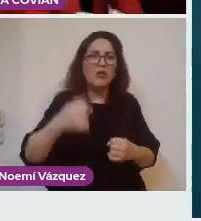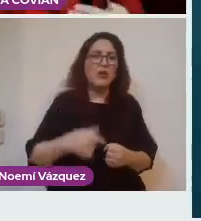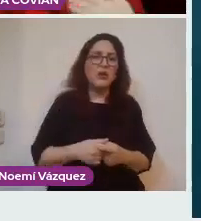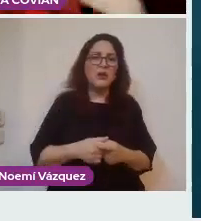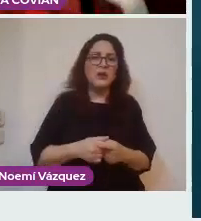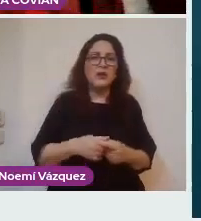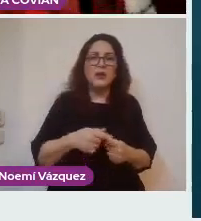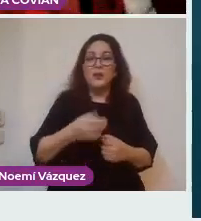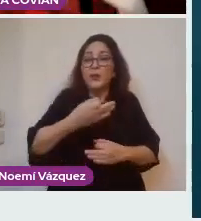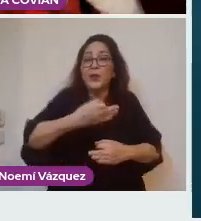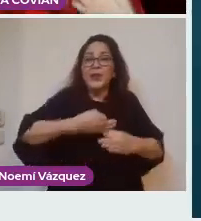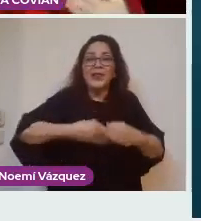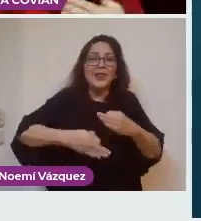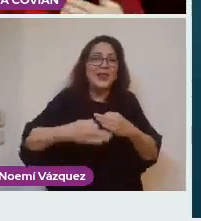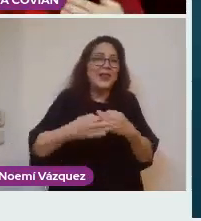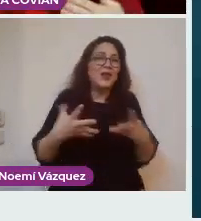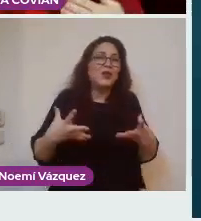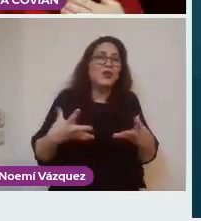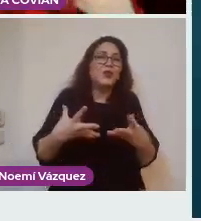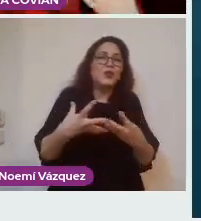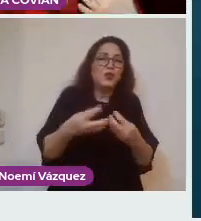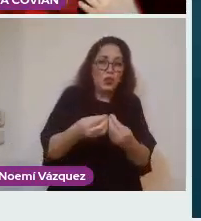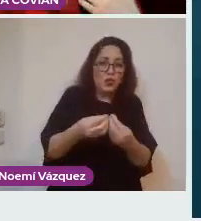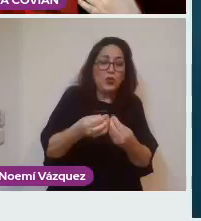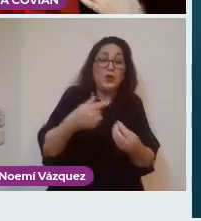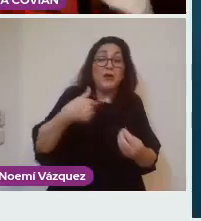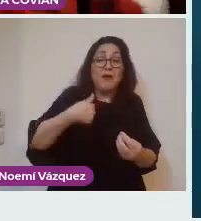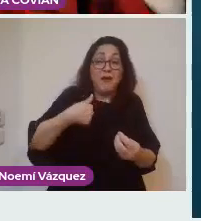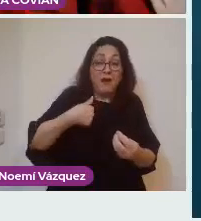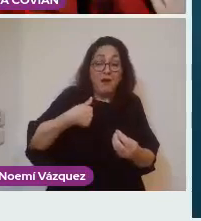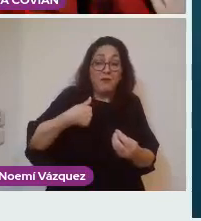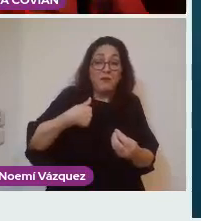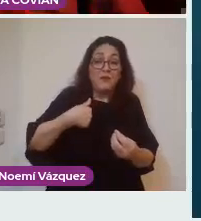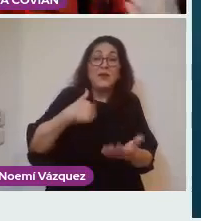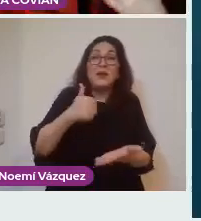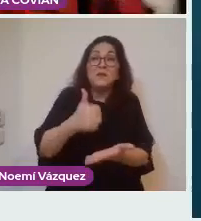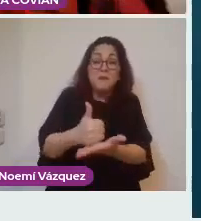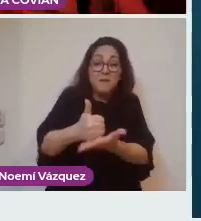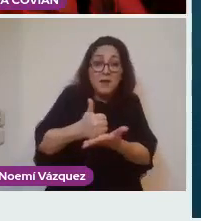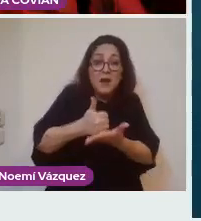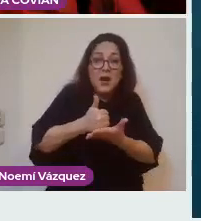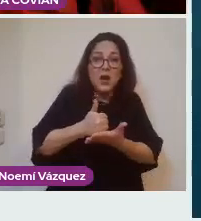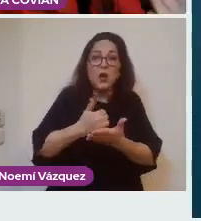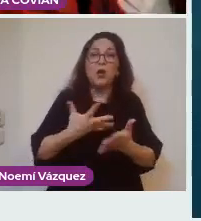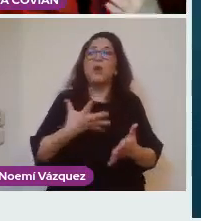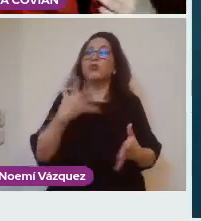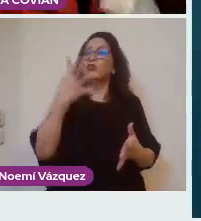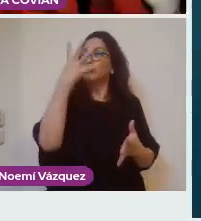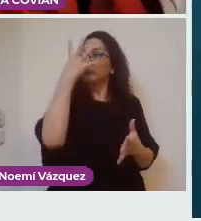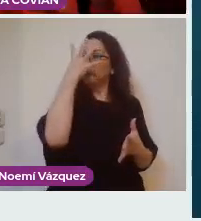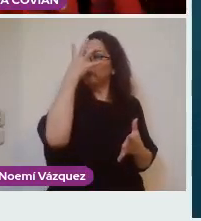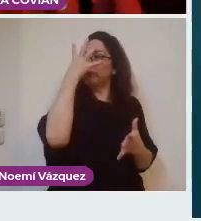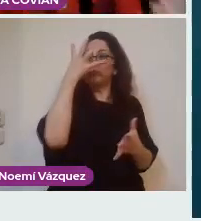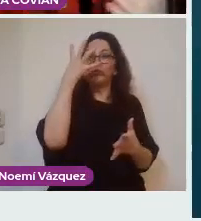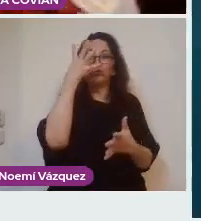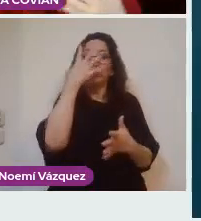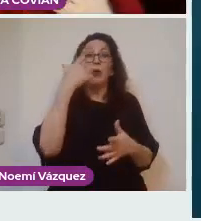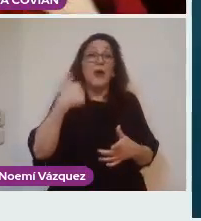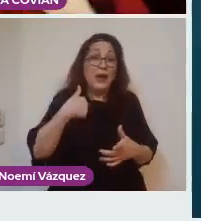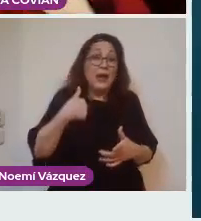kinder, de preescolar, que empezaron a dejar de comer, que empezaron a sentir algún tipo de